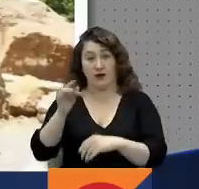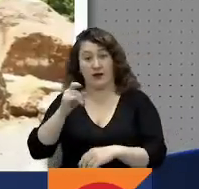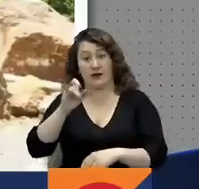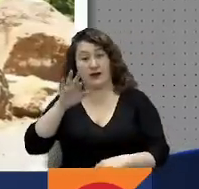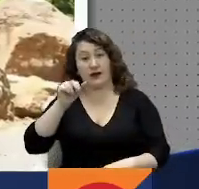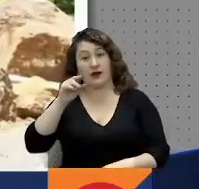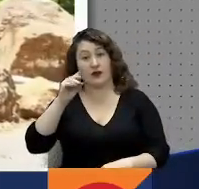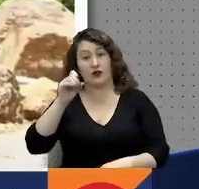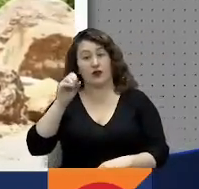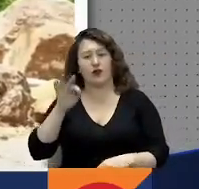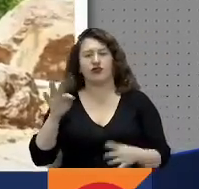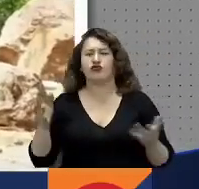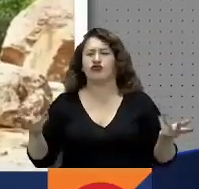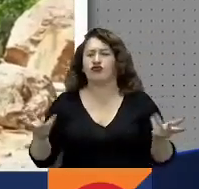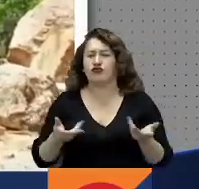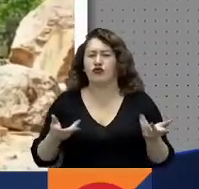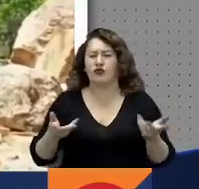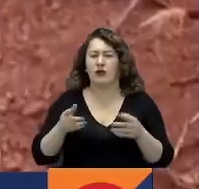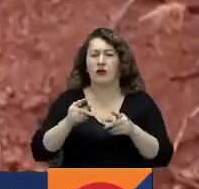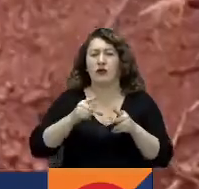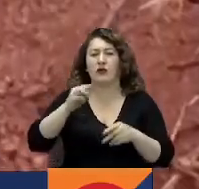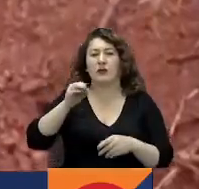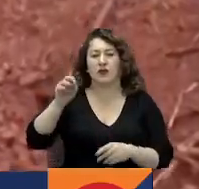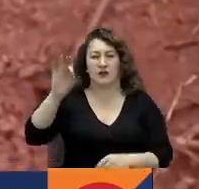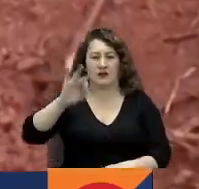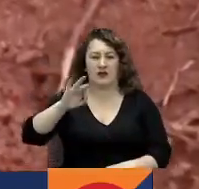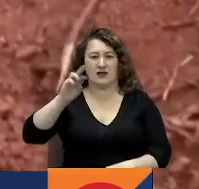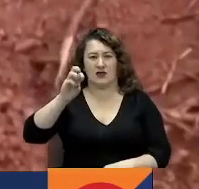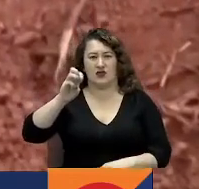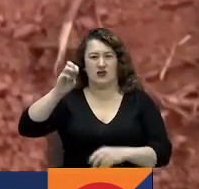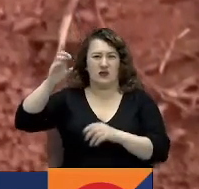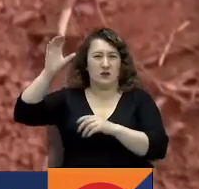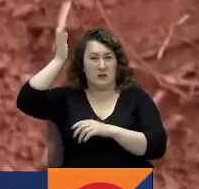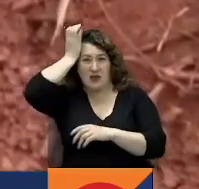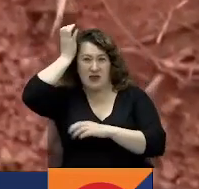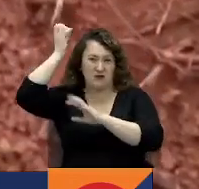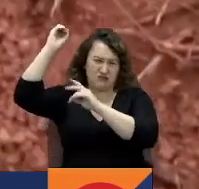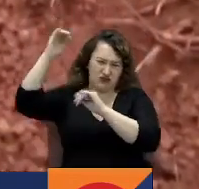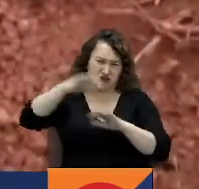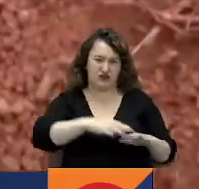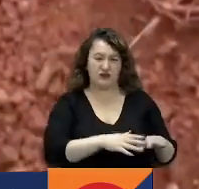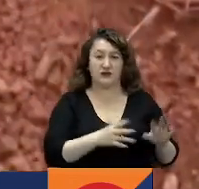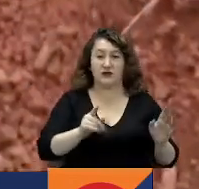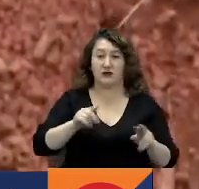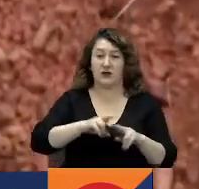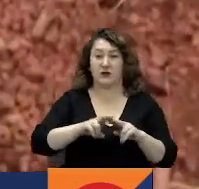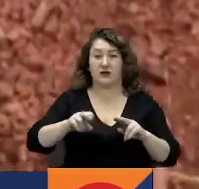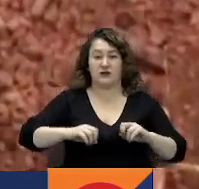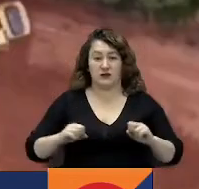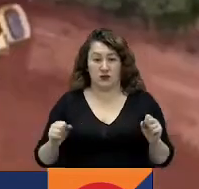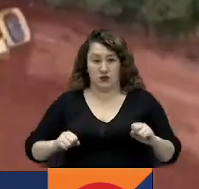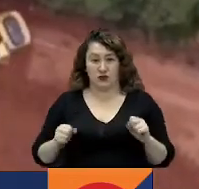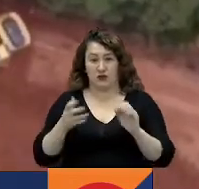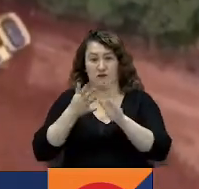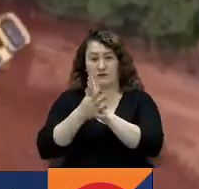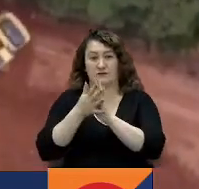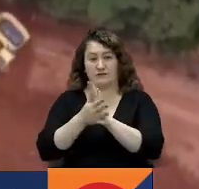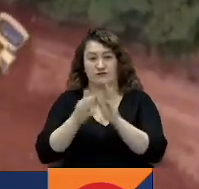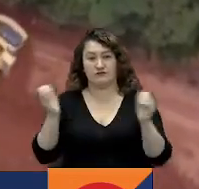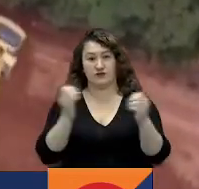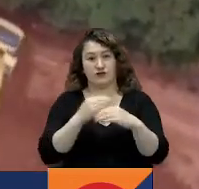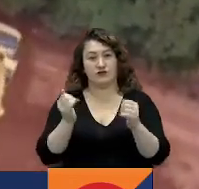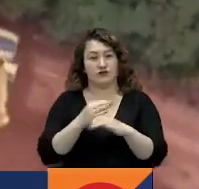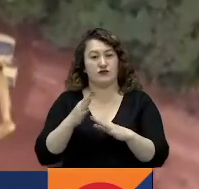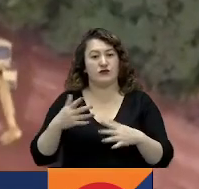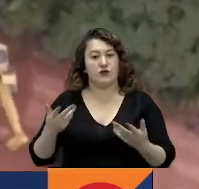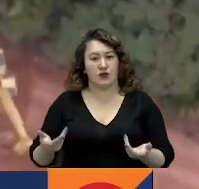38, sector Mosqueral, por caída de roca. También cierre en la vía Manizales-Bogotá. Informe del estado de las carreteras del país con